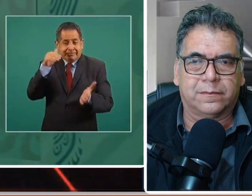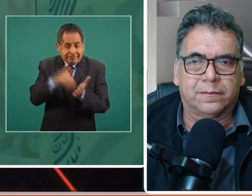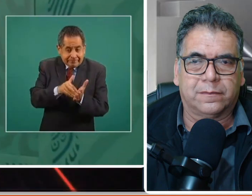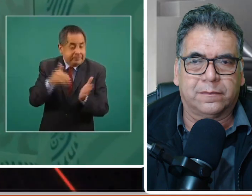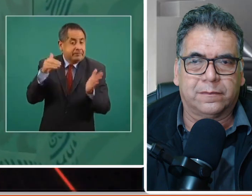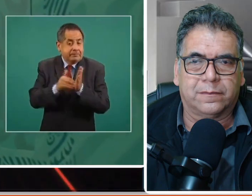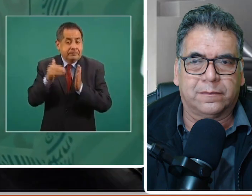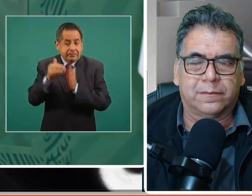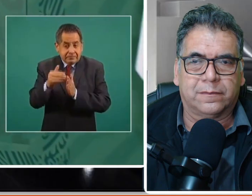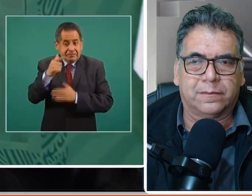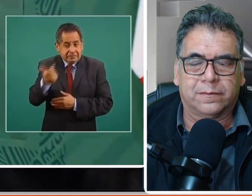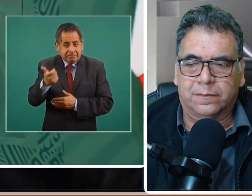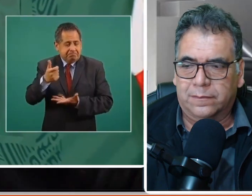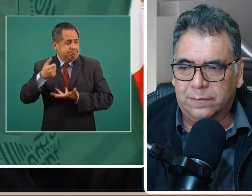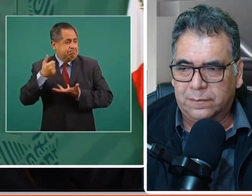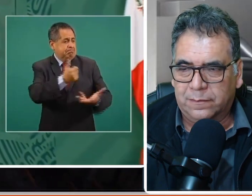de pesos.